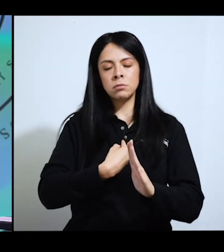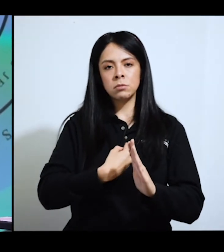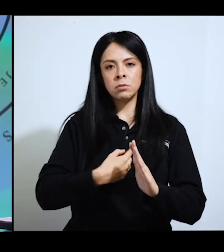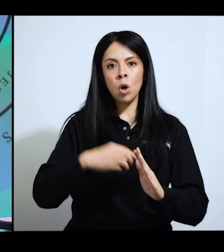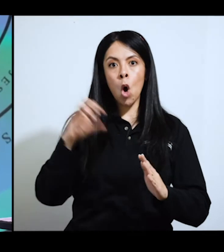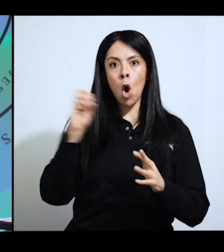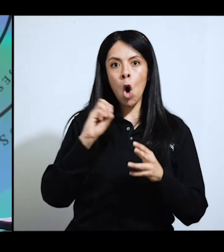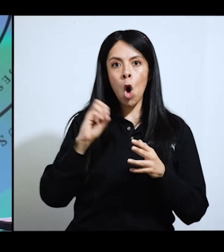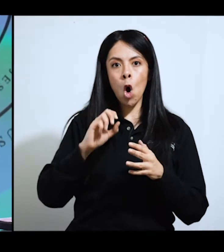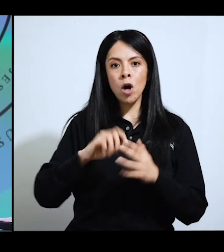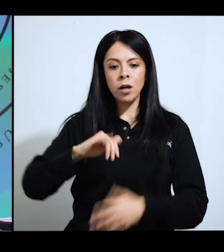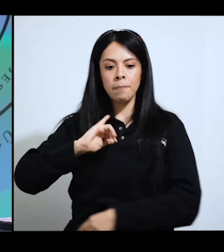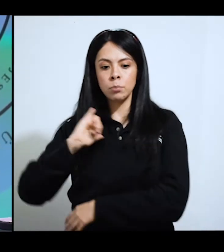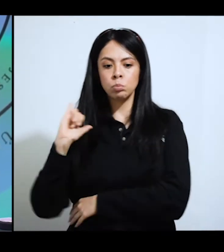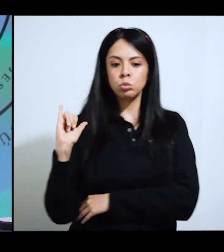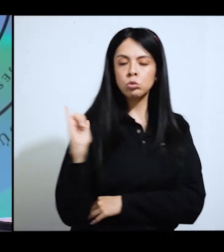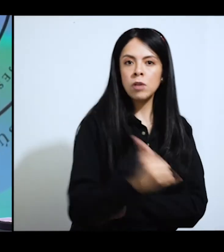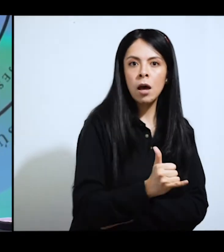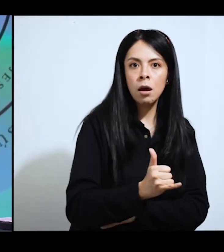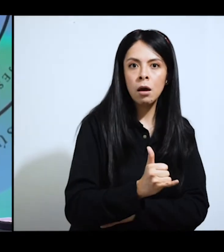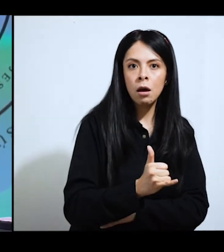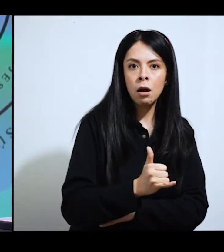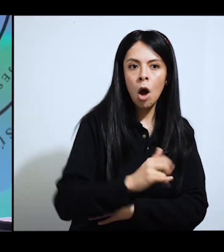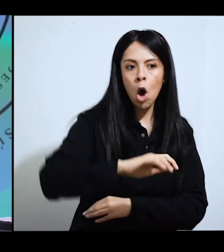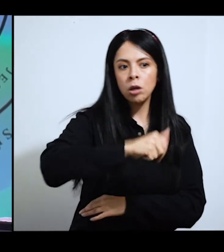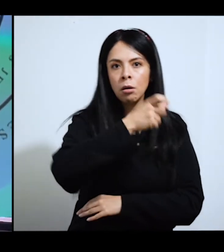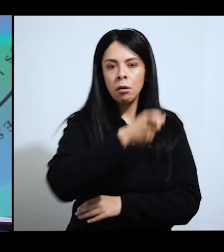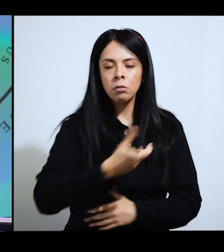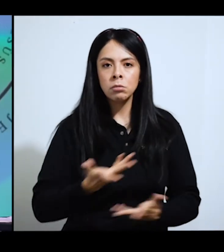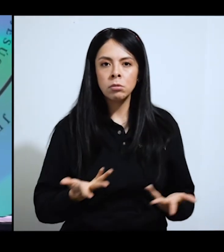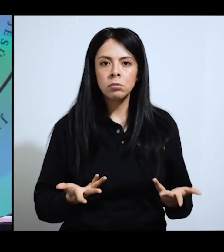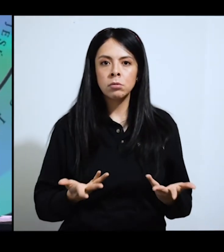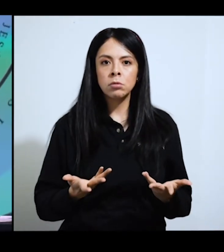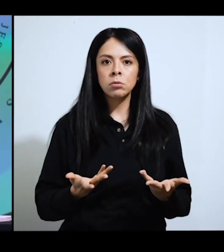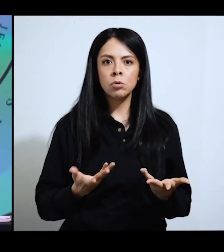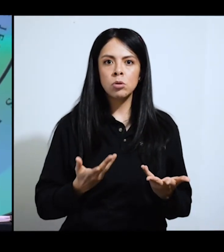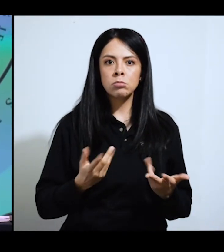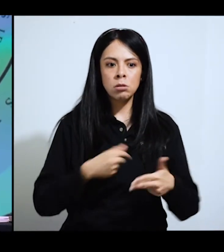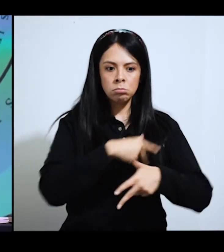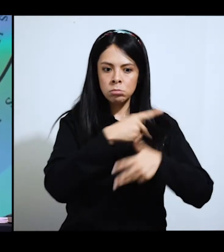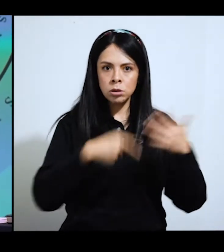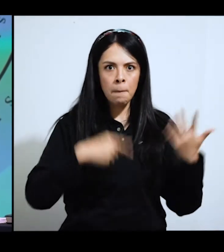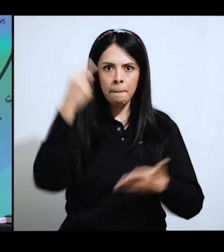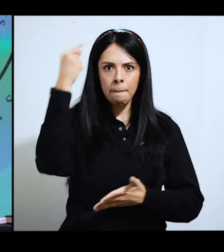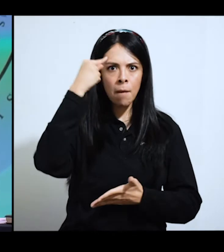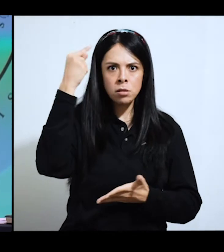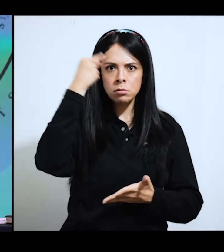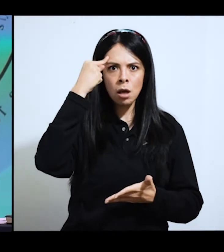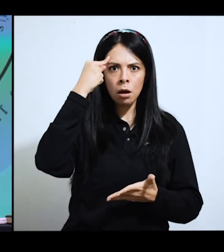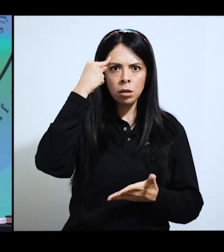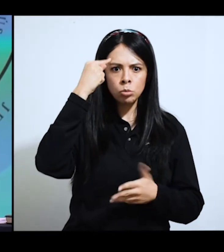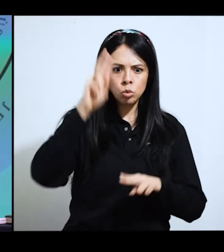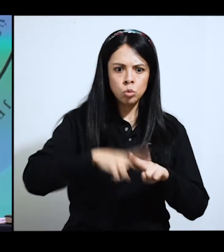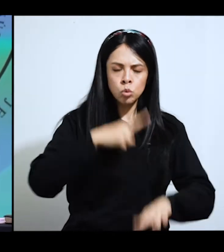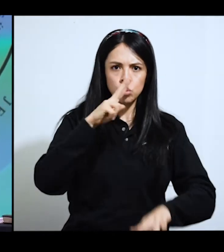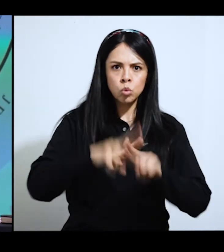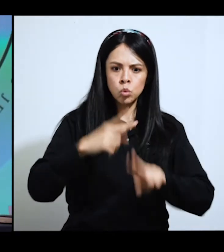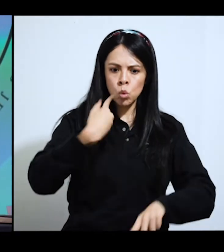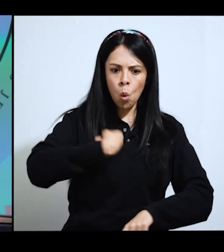sexualmente a otra persona. Esos pensamientos no son normales en un cristiano.